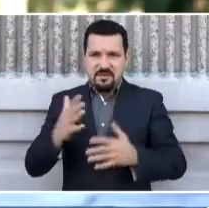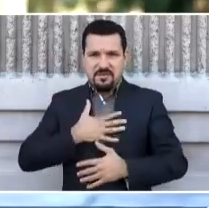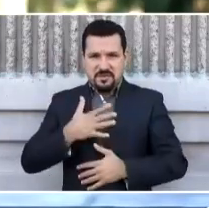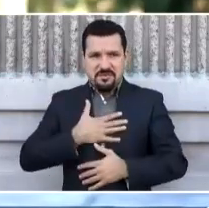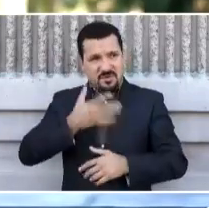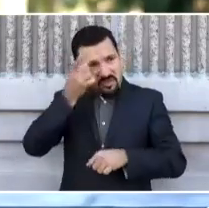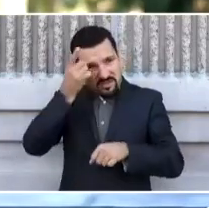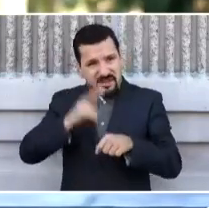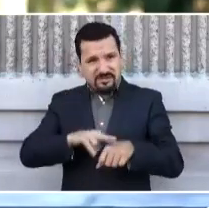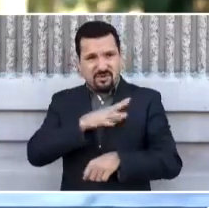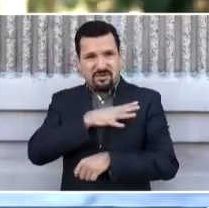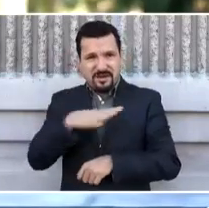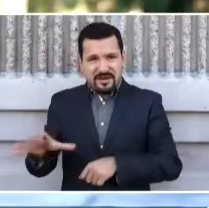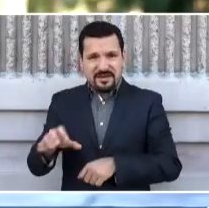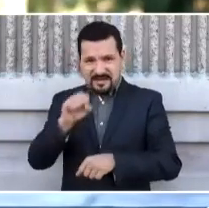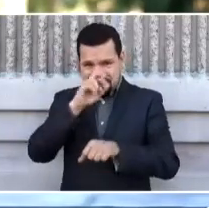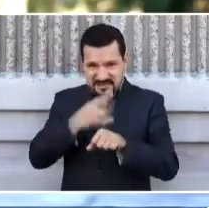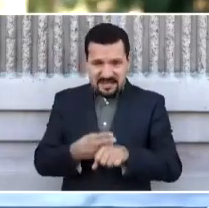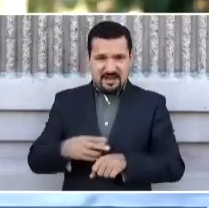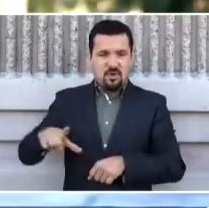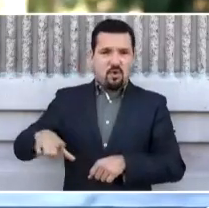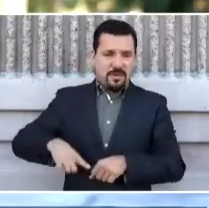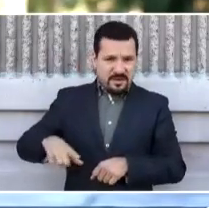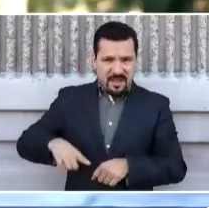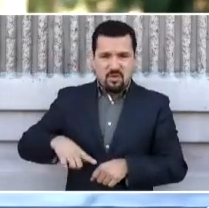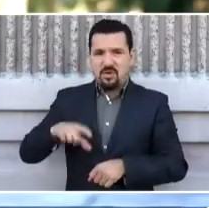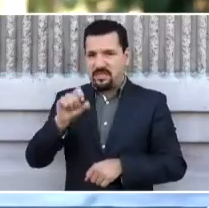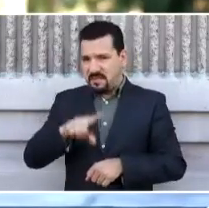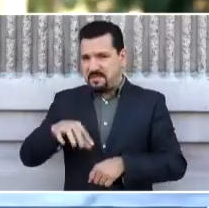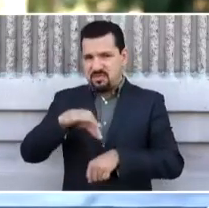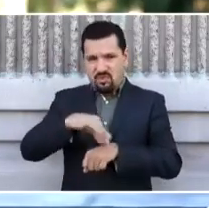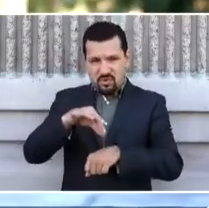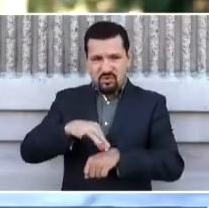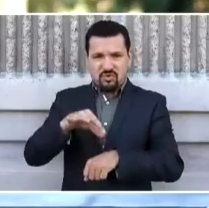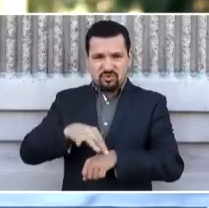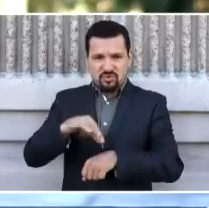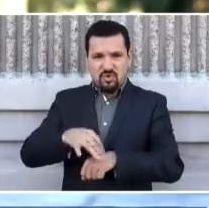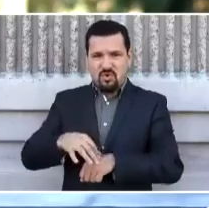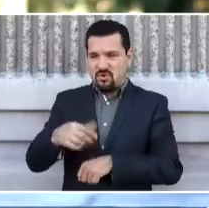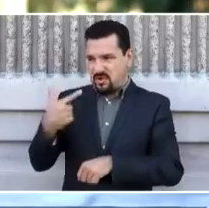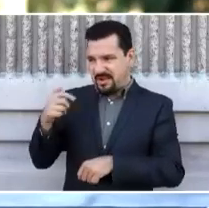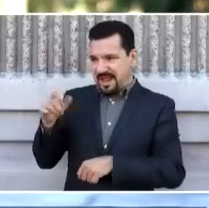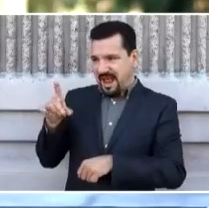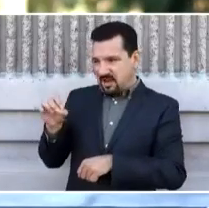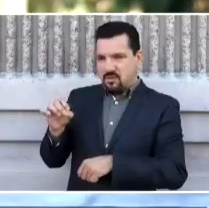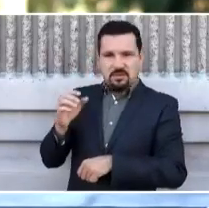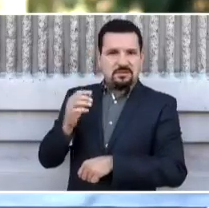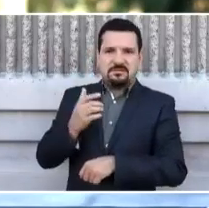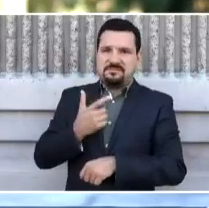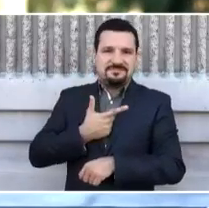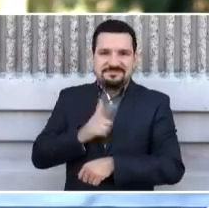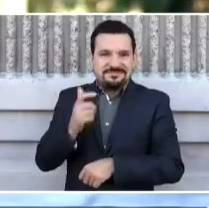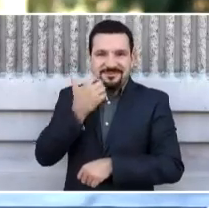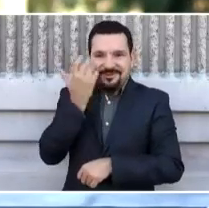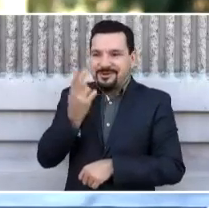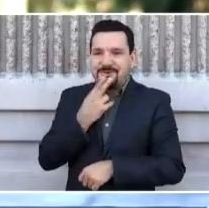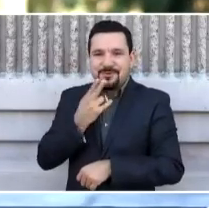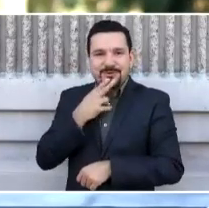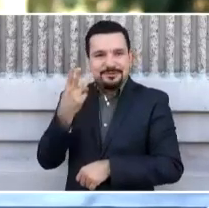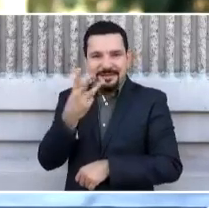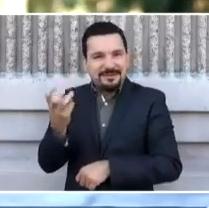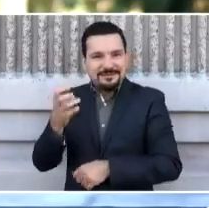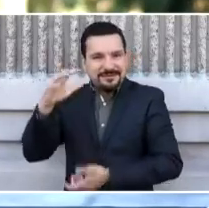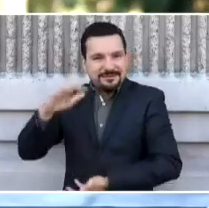como director general, el secretario, la gobernadora, incluso el doctor Gerardo Álvarez, no queremos que estos 307 ventiladores se